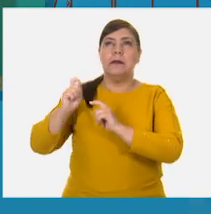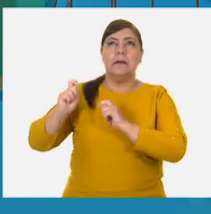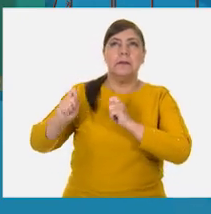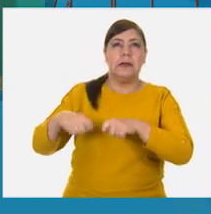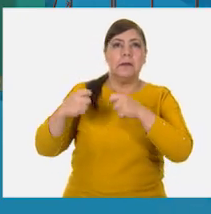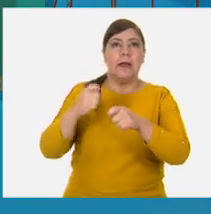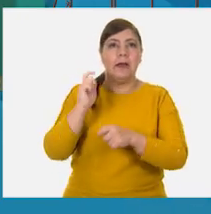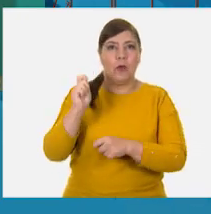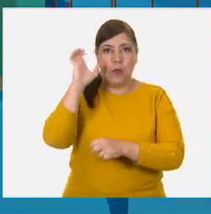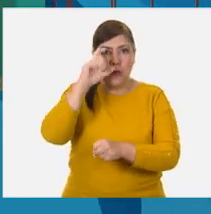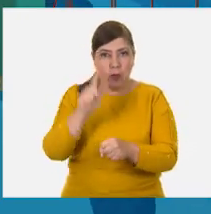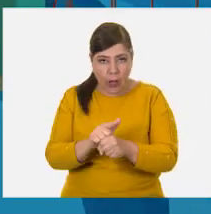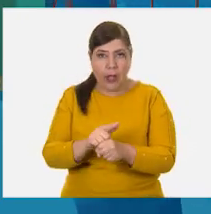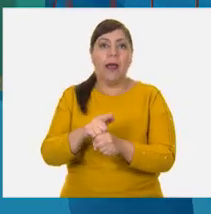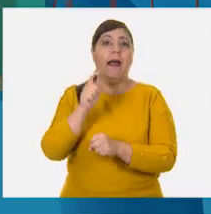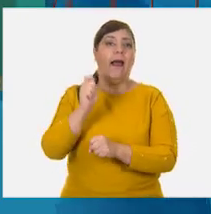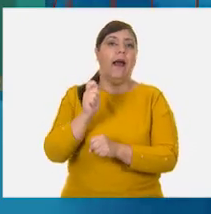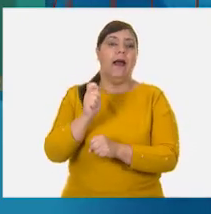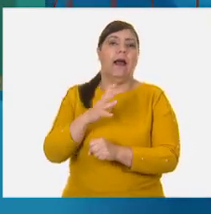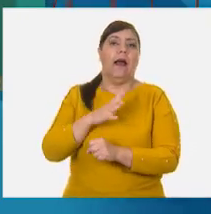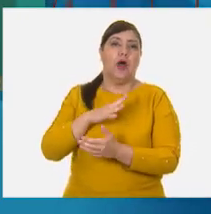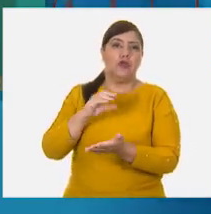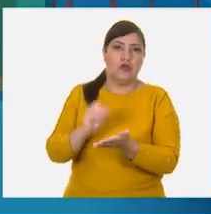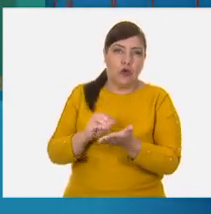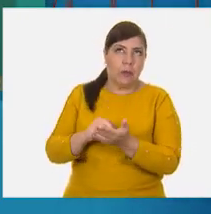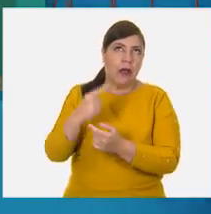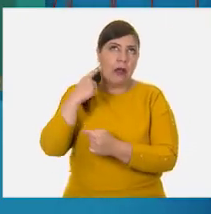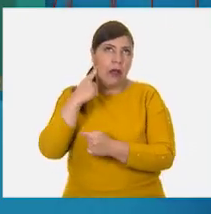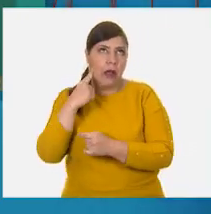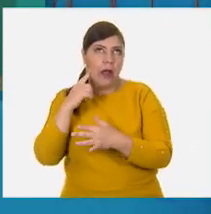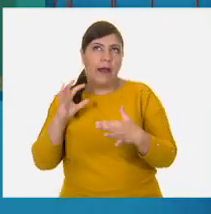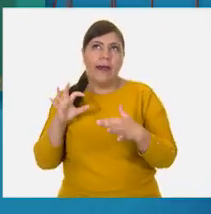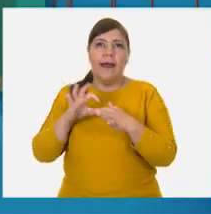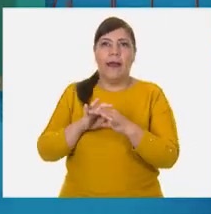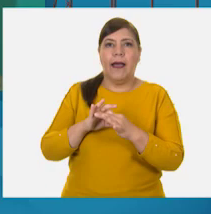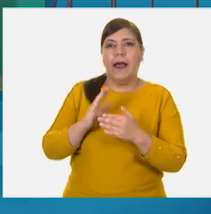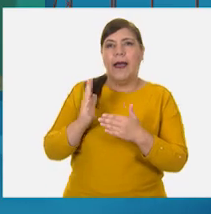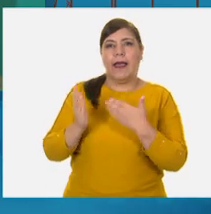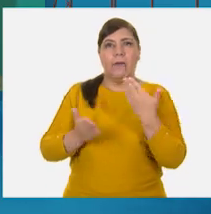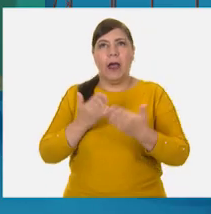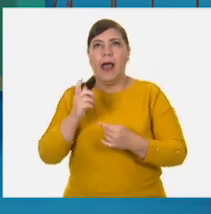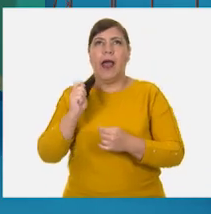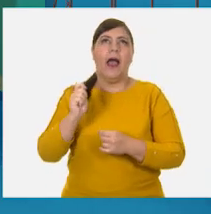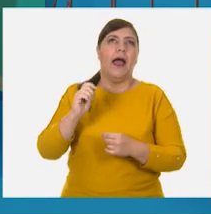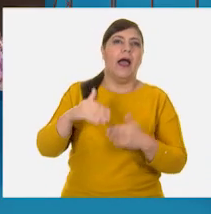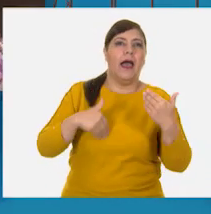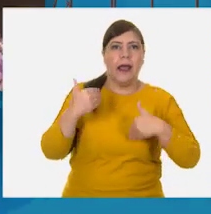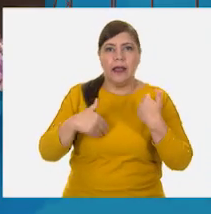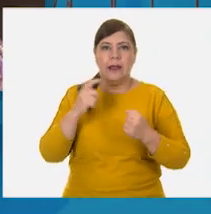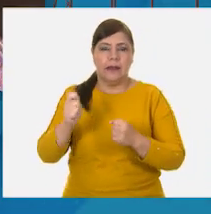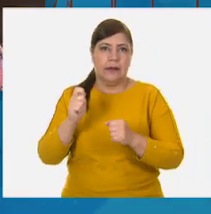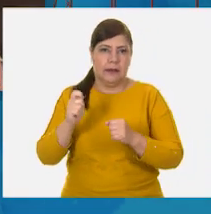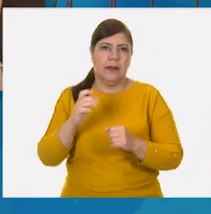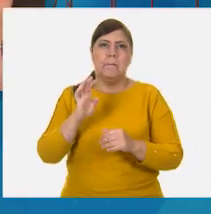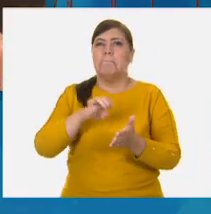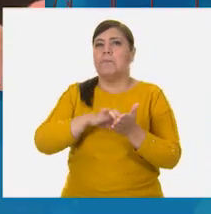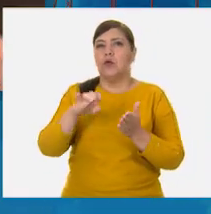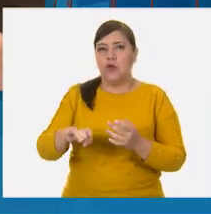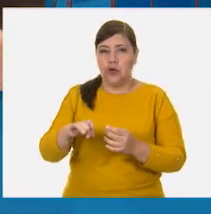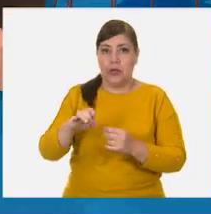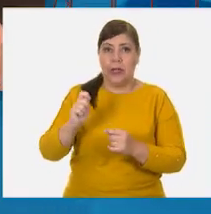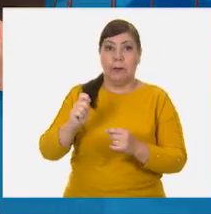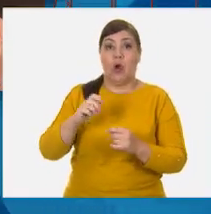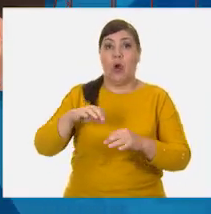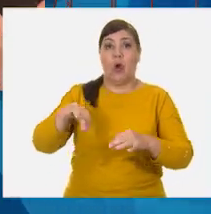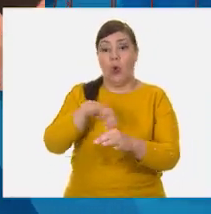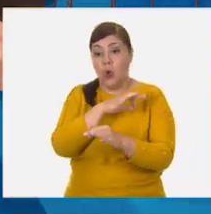seguimos escuchando y que sigue formando parte de nuestra experiencia de la alegría cotidiana, como puede ser, por ejemplo, el son